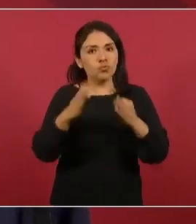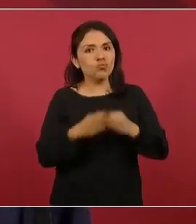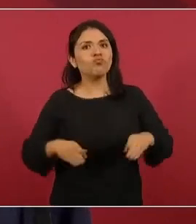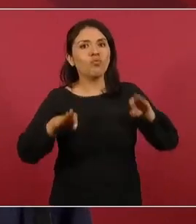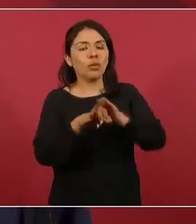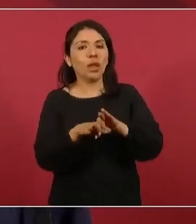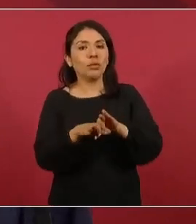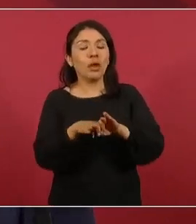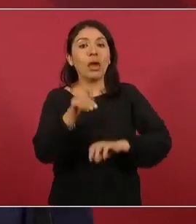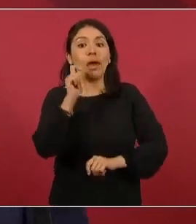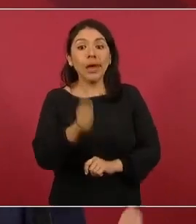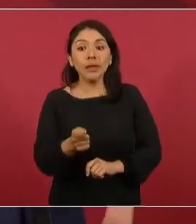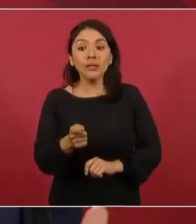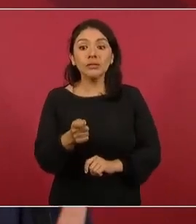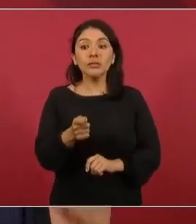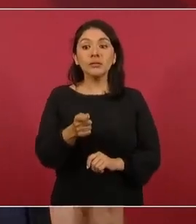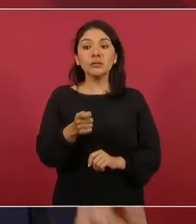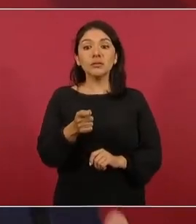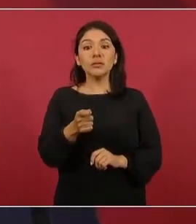el que